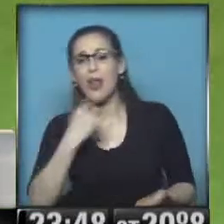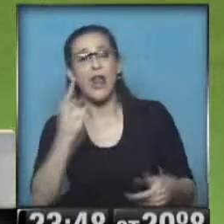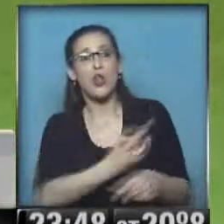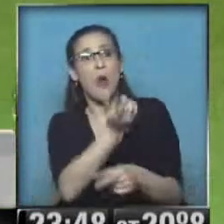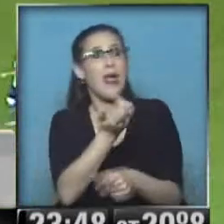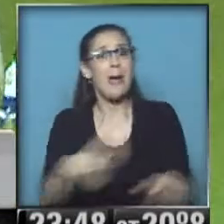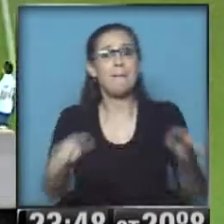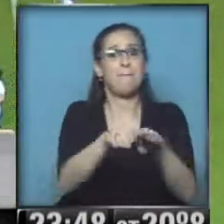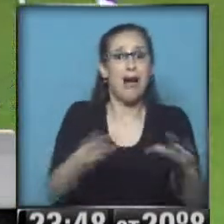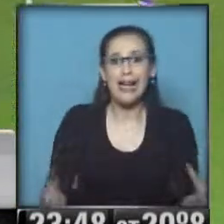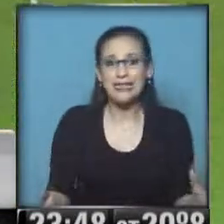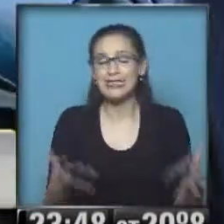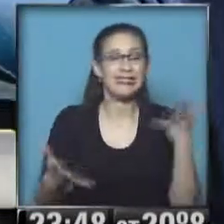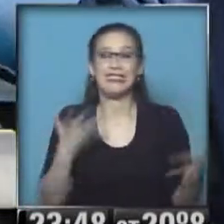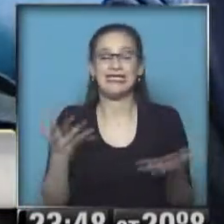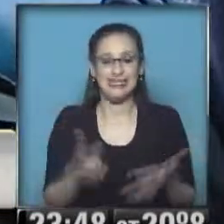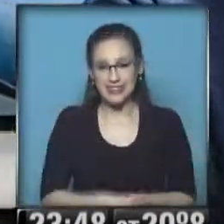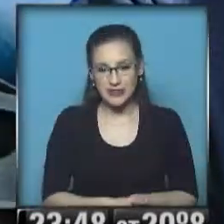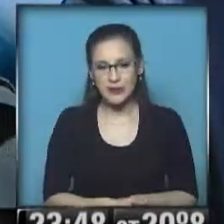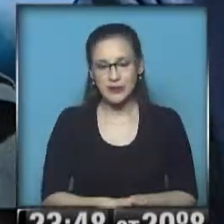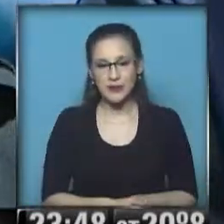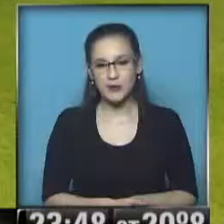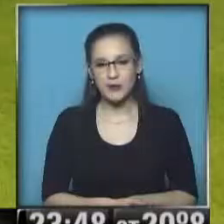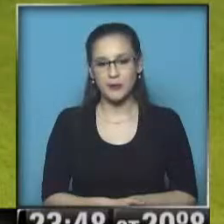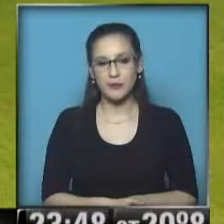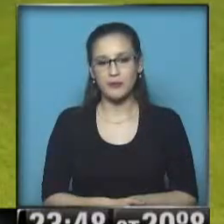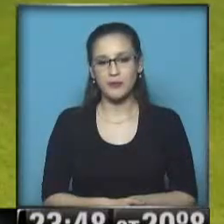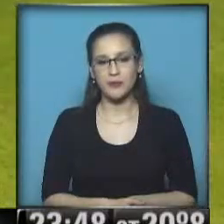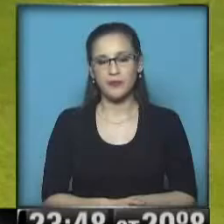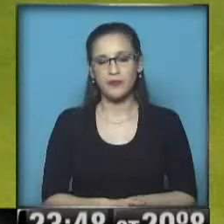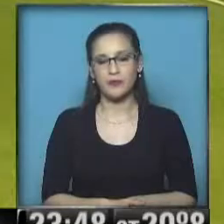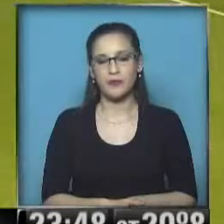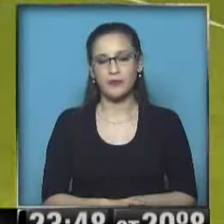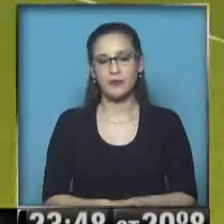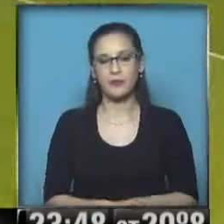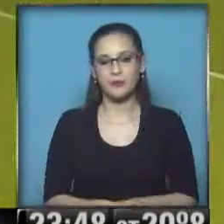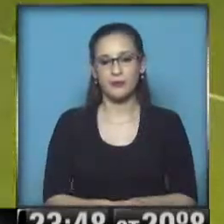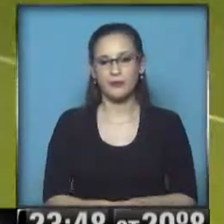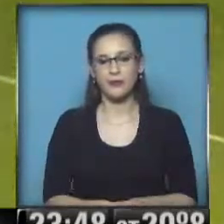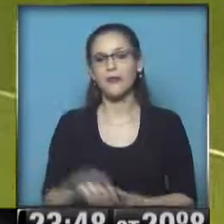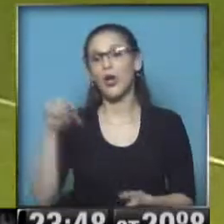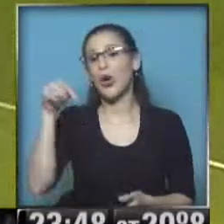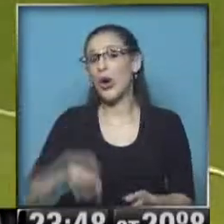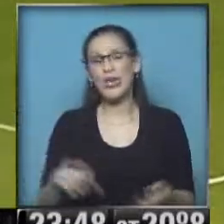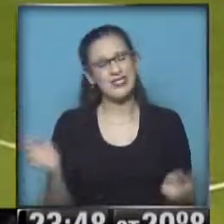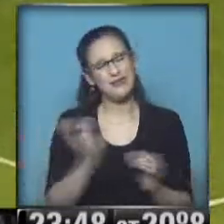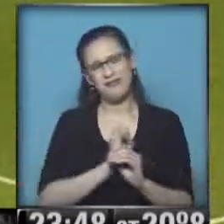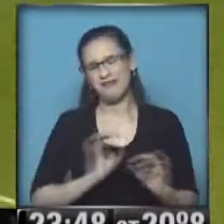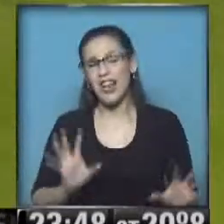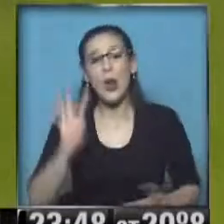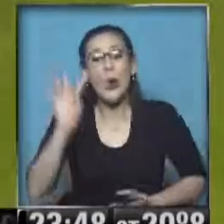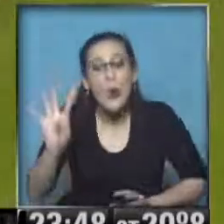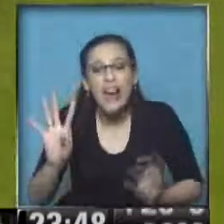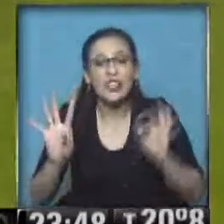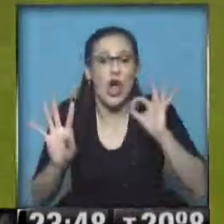El equipo del señor, que ahí lo veíamos, Fabián Alegre. Los de Diego Coca hoy tuvieron una muy mala noche. 4-0.